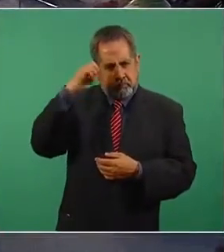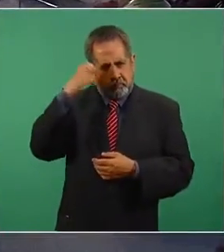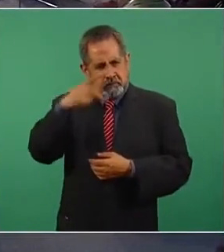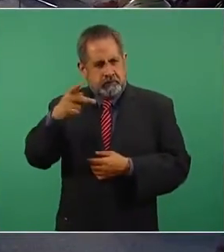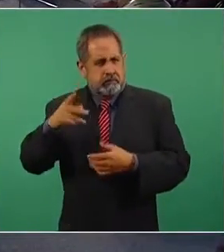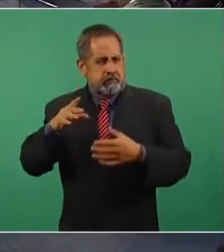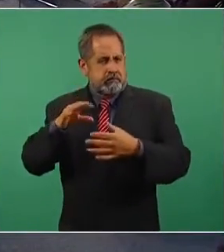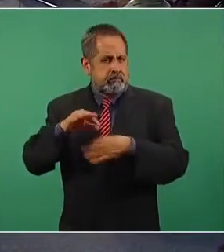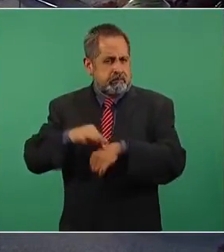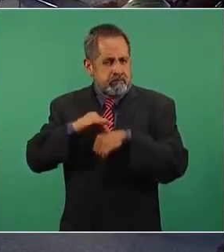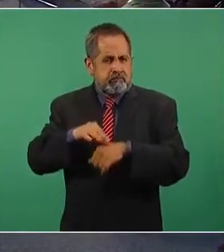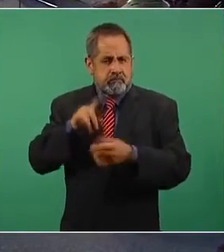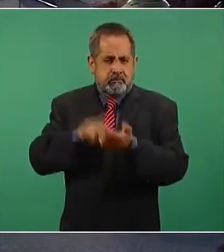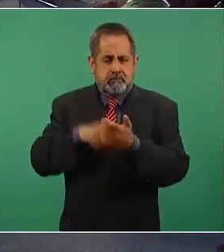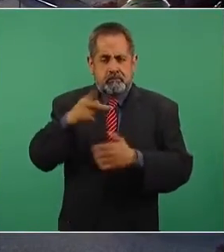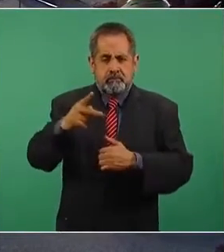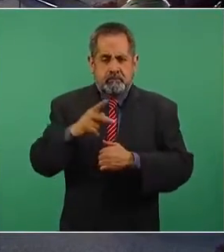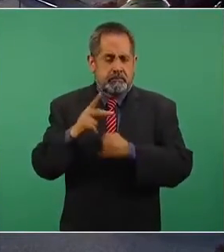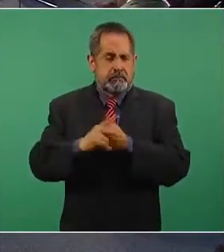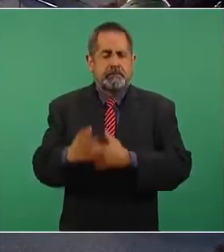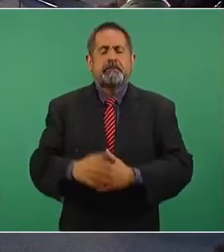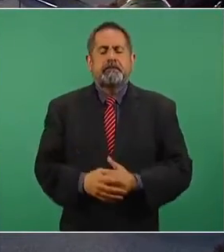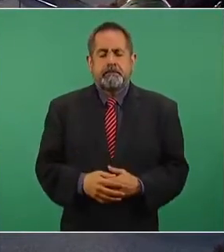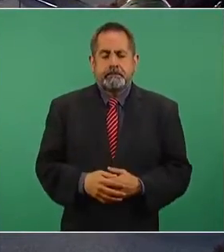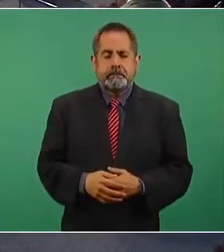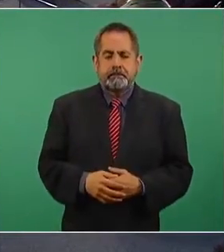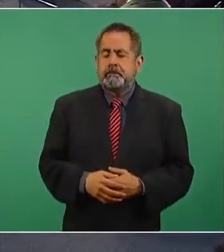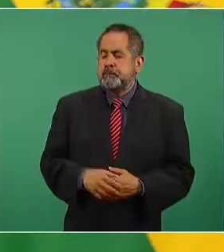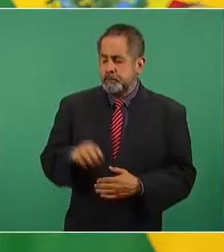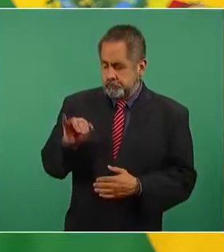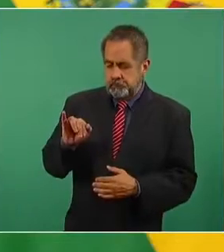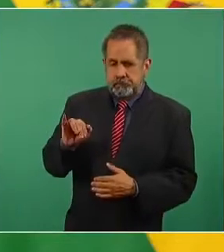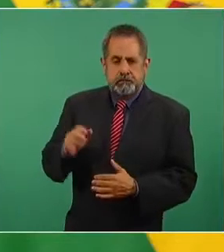tiene? Bueno, acerca de la